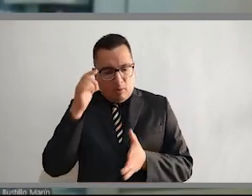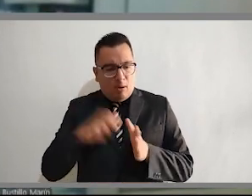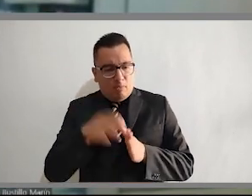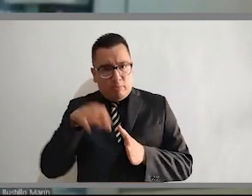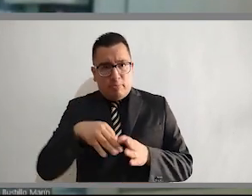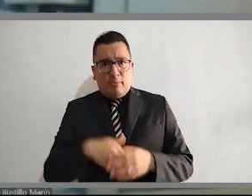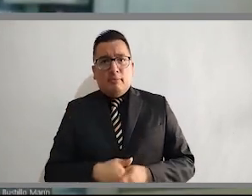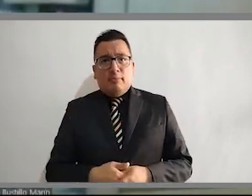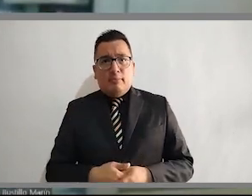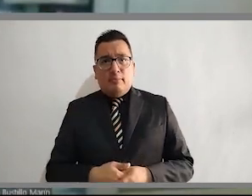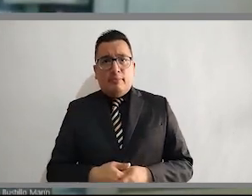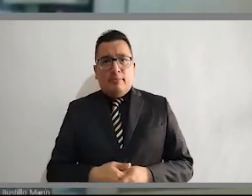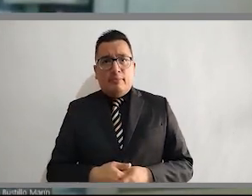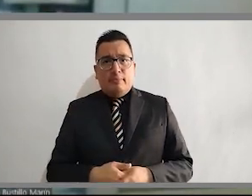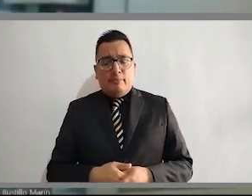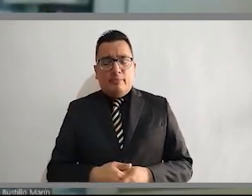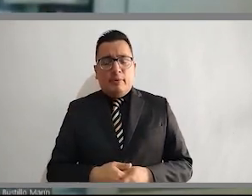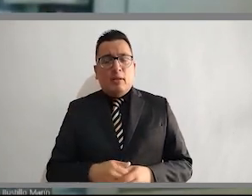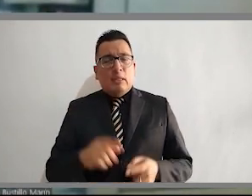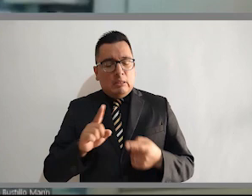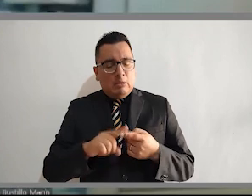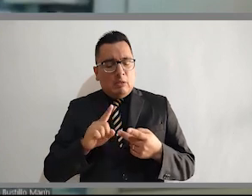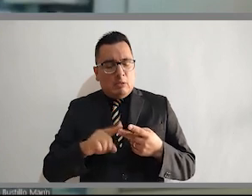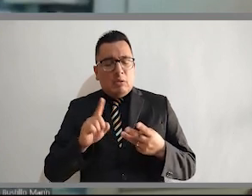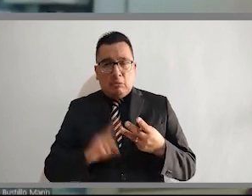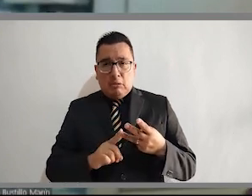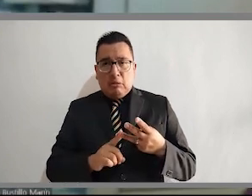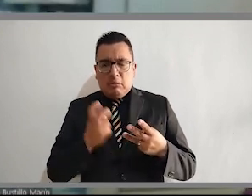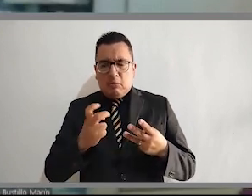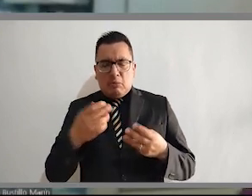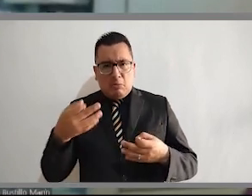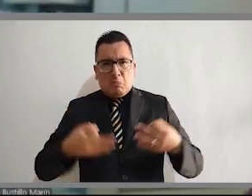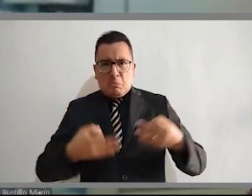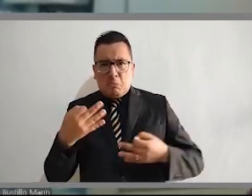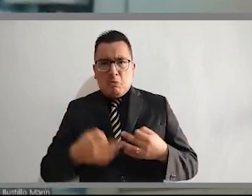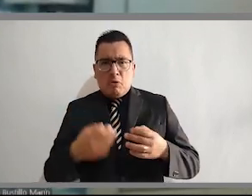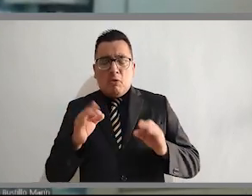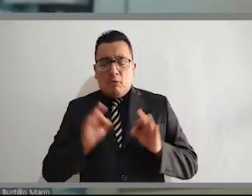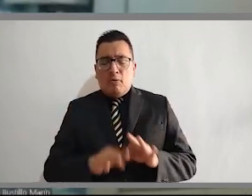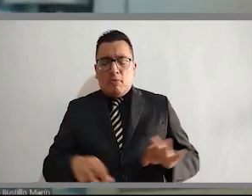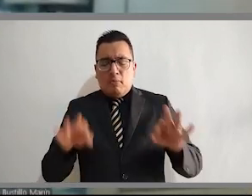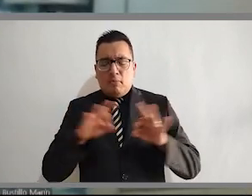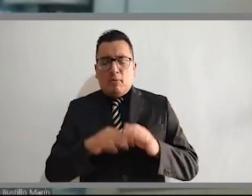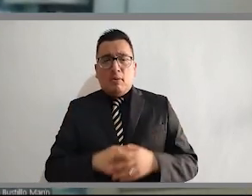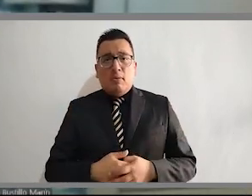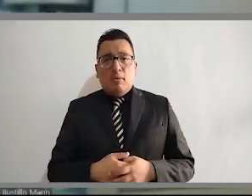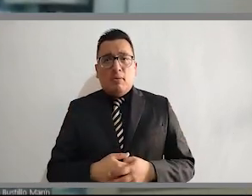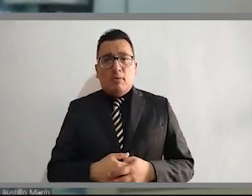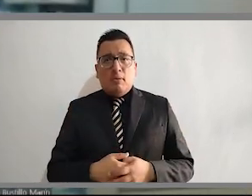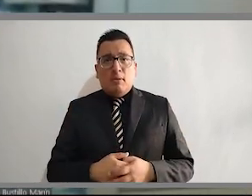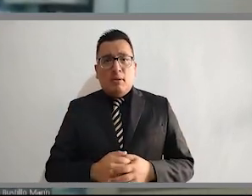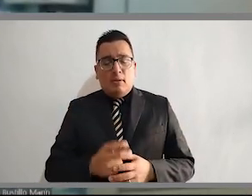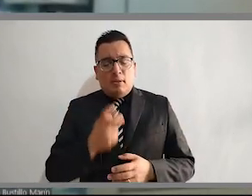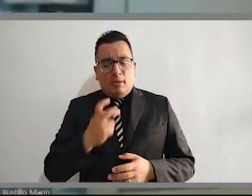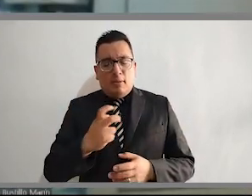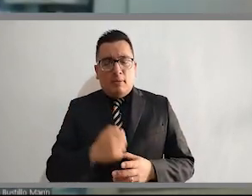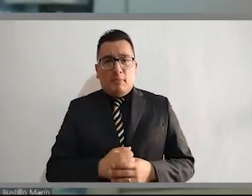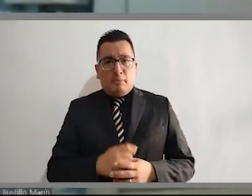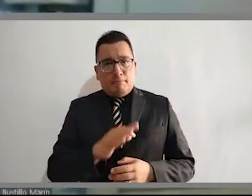votada. Sí, todos estos 3, hay 3 grandes juicios, o 3, podríamos decir, juicios y recursos